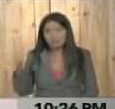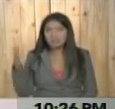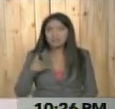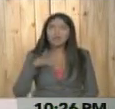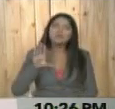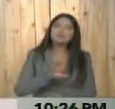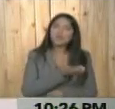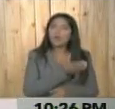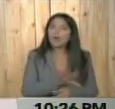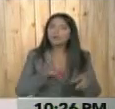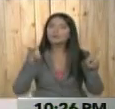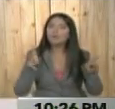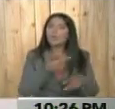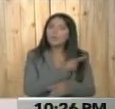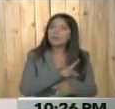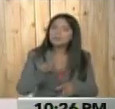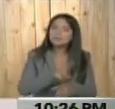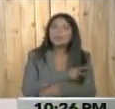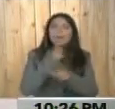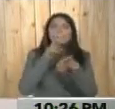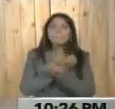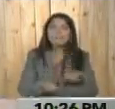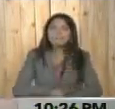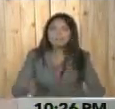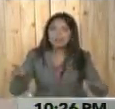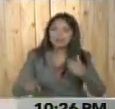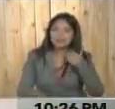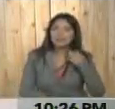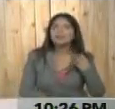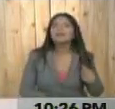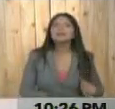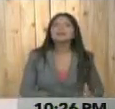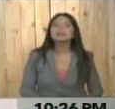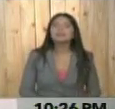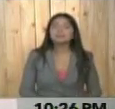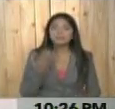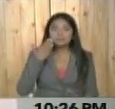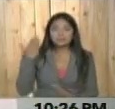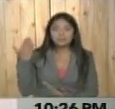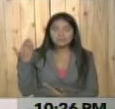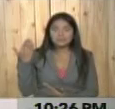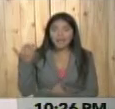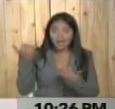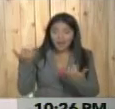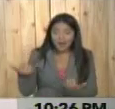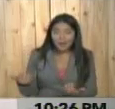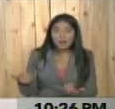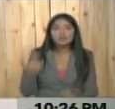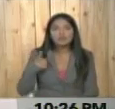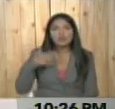canto, su poesía, su mensaje. Así que vamos a hacer este momento que sé